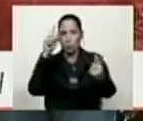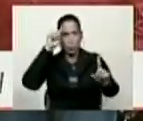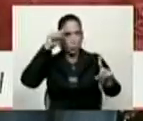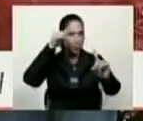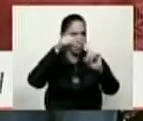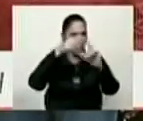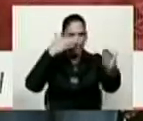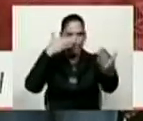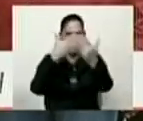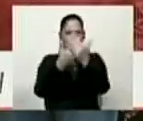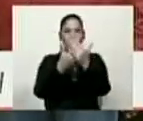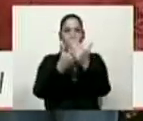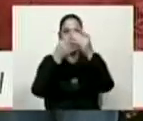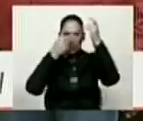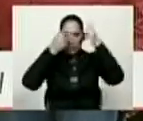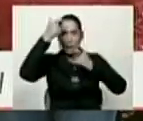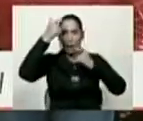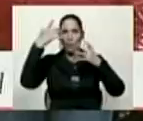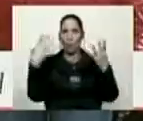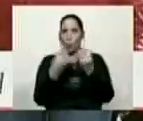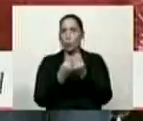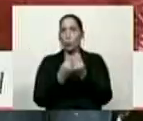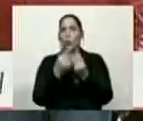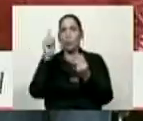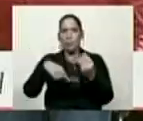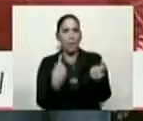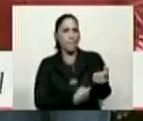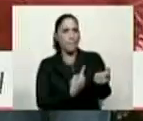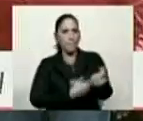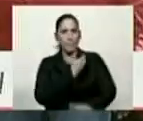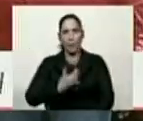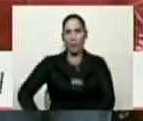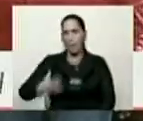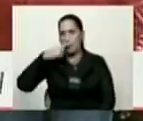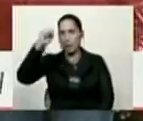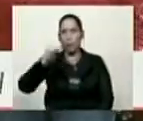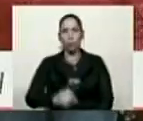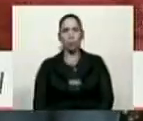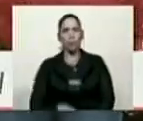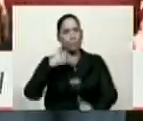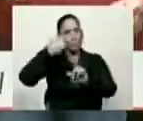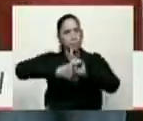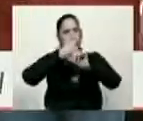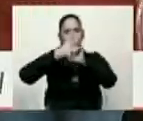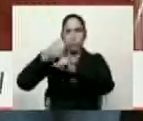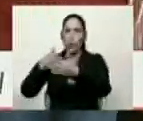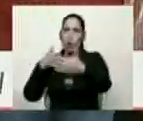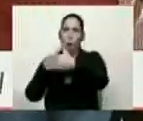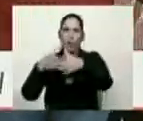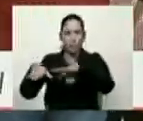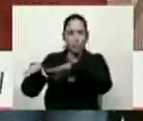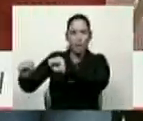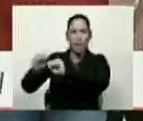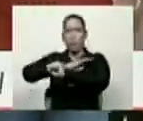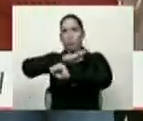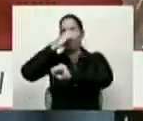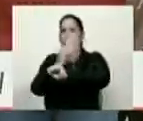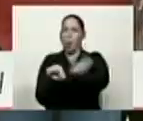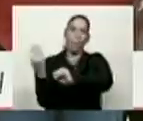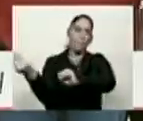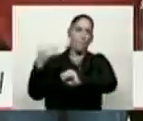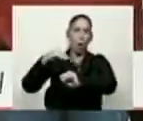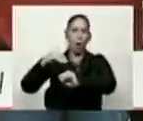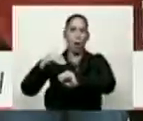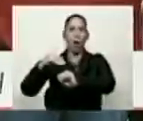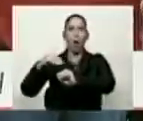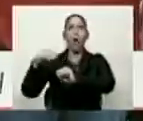frente con el comandante Hugo Chávez y con el hermano presidente Nicolás Maduro, luchando contra el imperio más poderoso del mundo, el